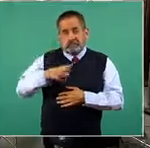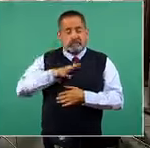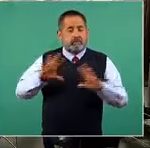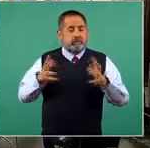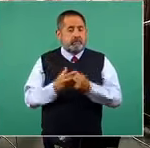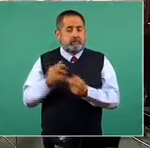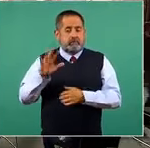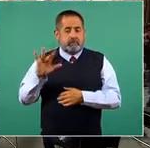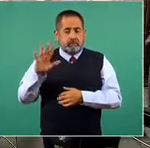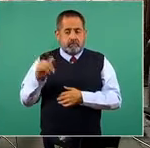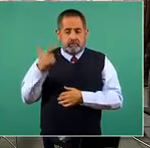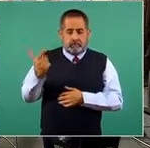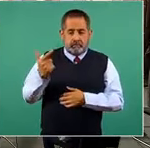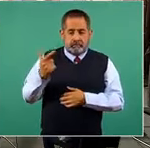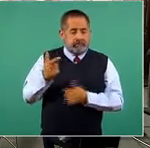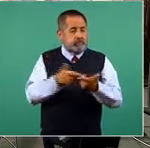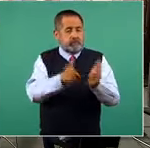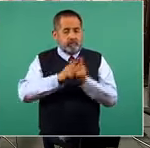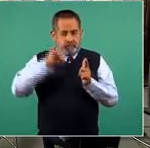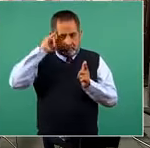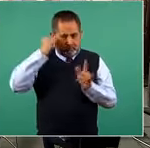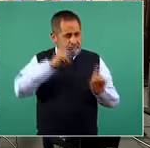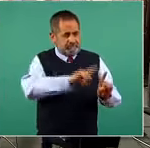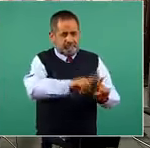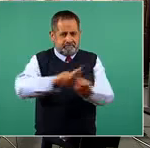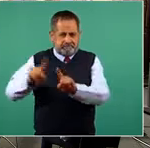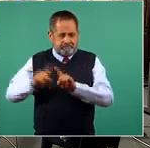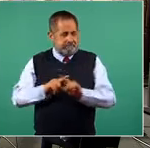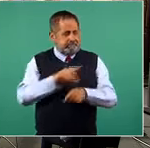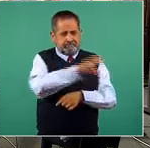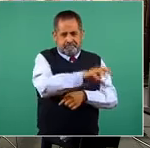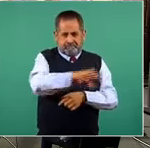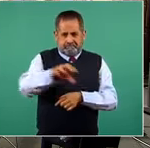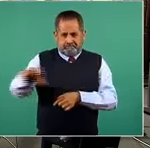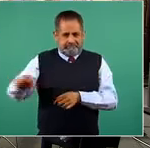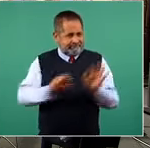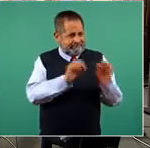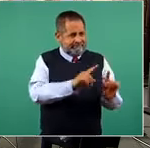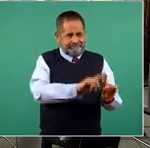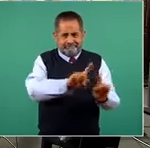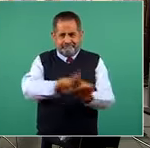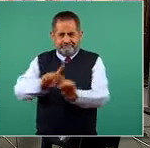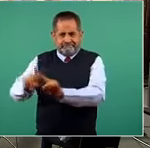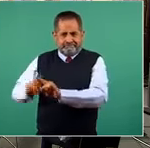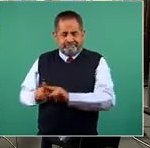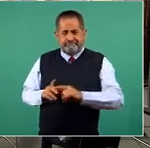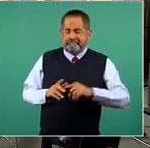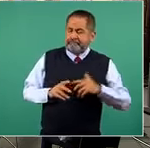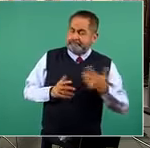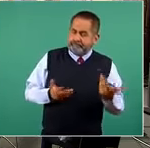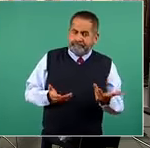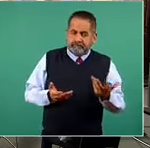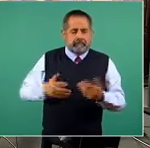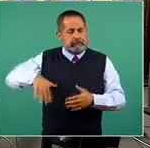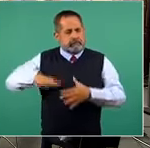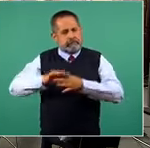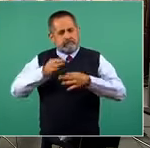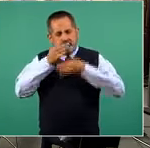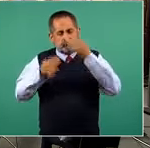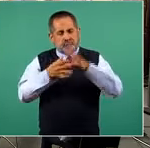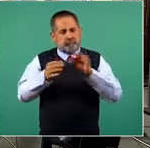57 etnias que hablan idiomas originarios específicos. Quiero aquí señalar, porque nos da mucho